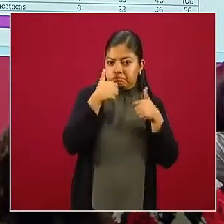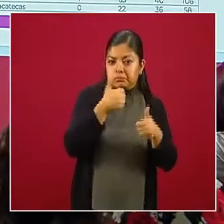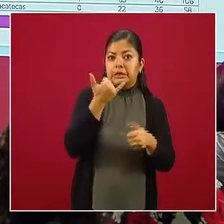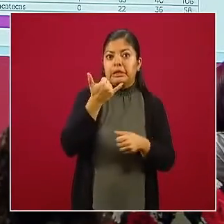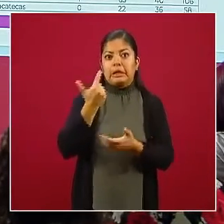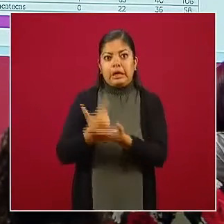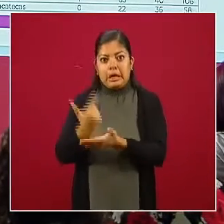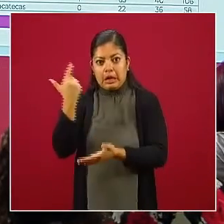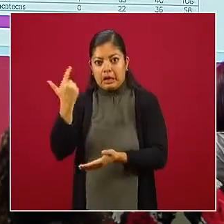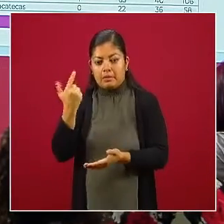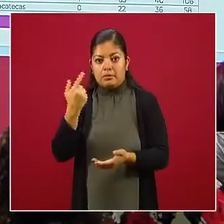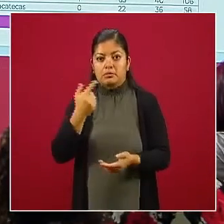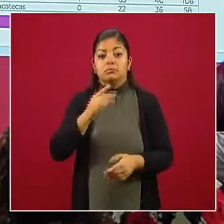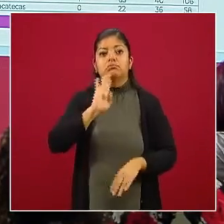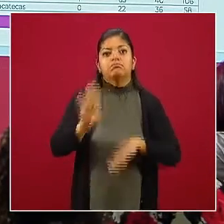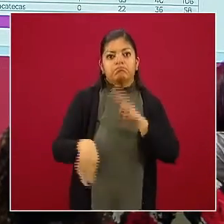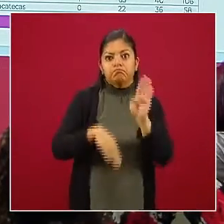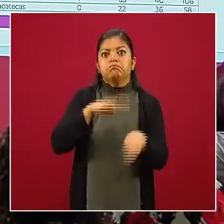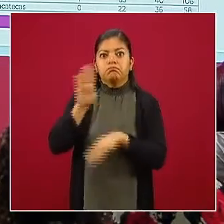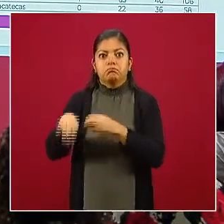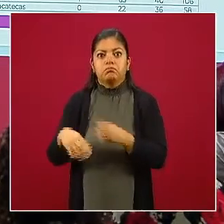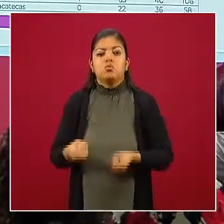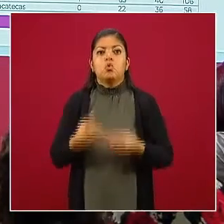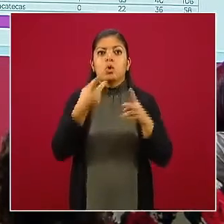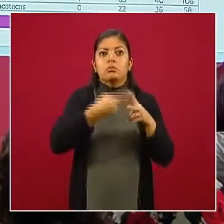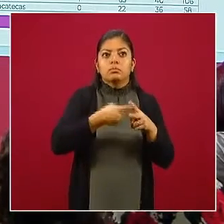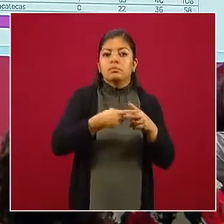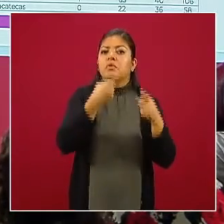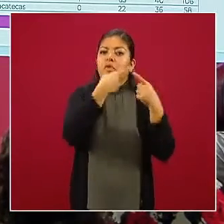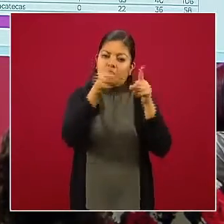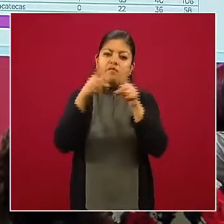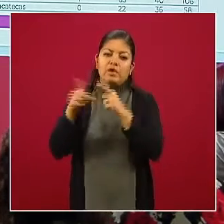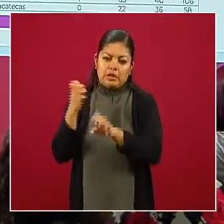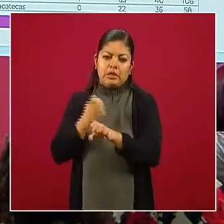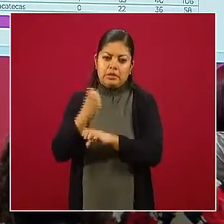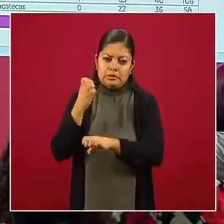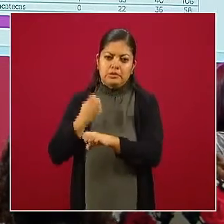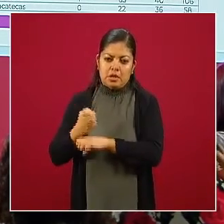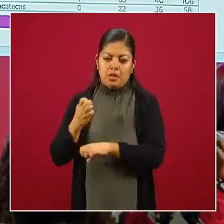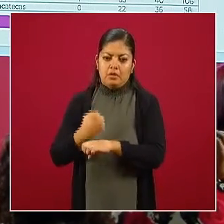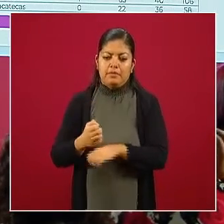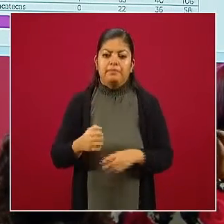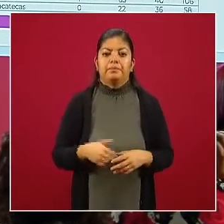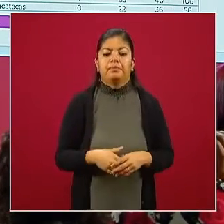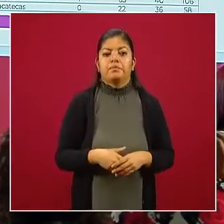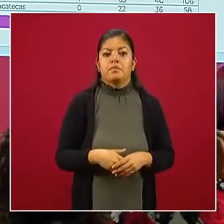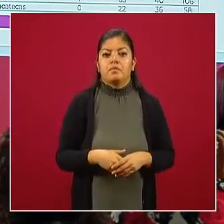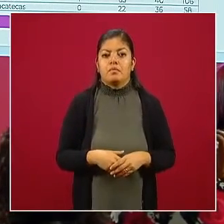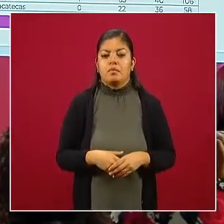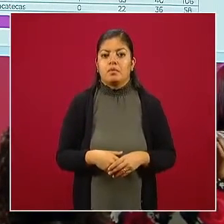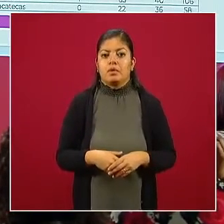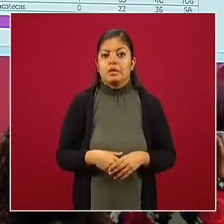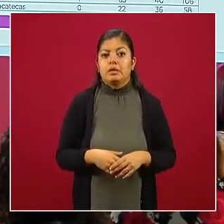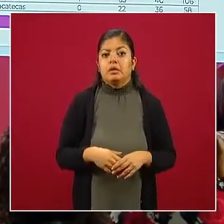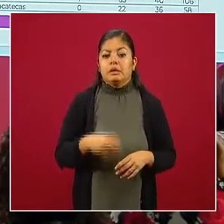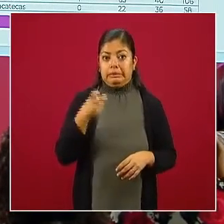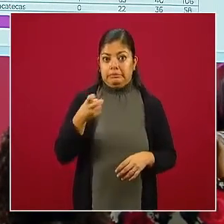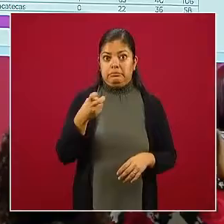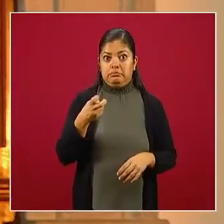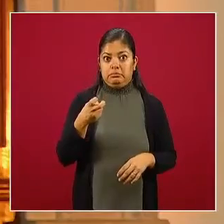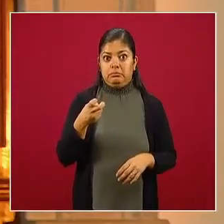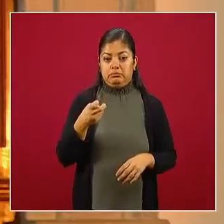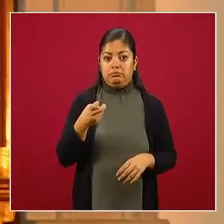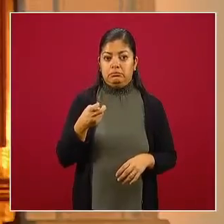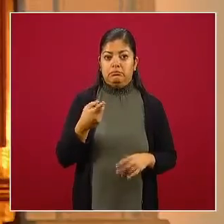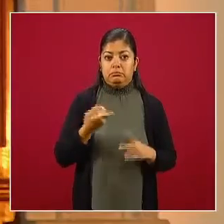mortalidades varían entre las distintas entidades federativas. Esto, desde hace ya más